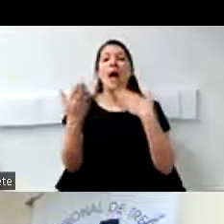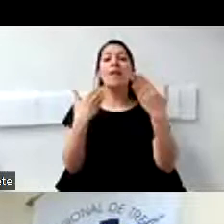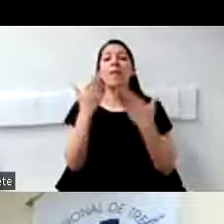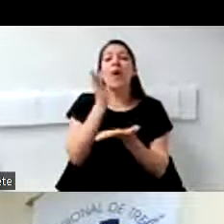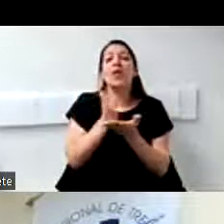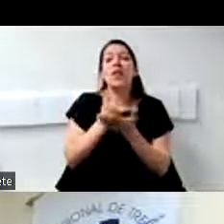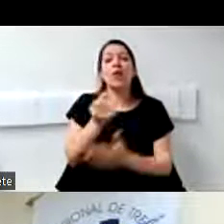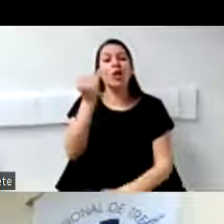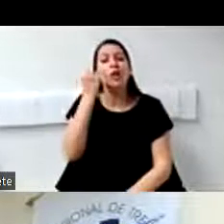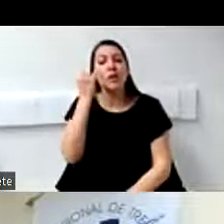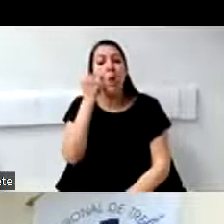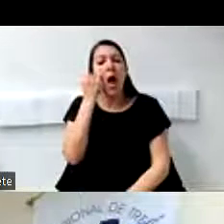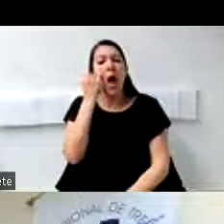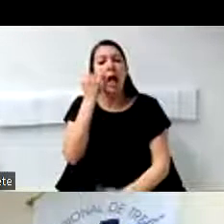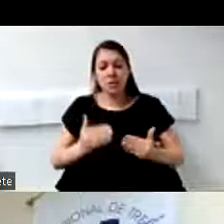de mujeres, hombres.